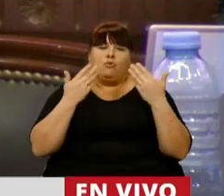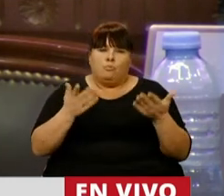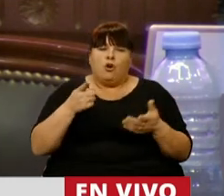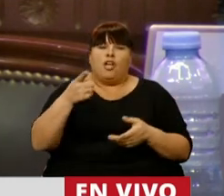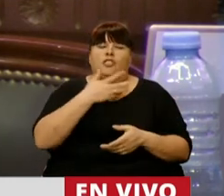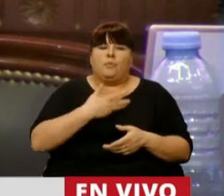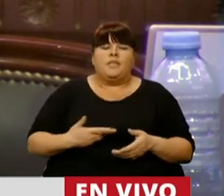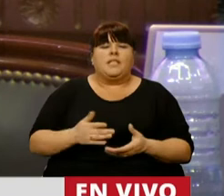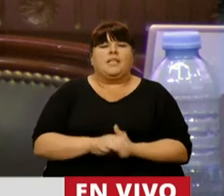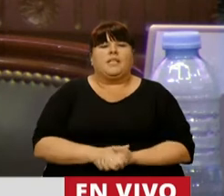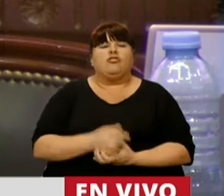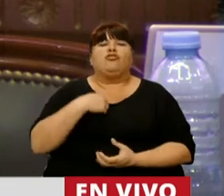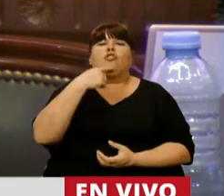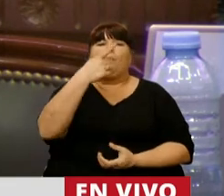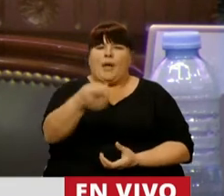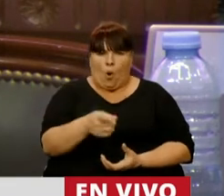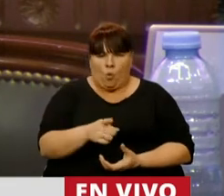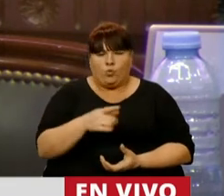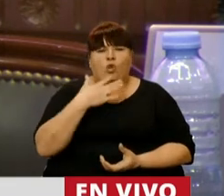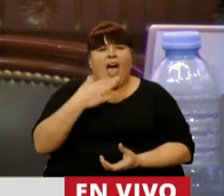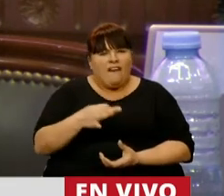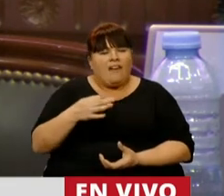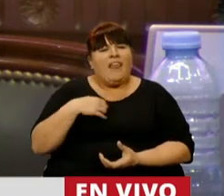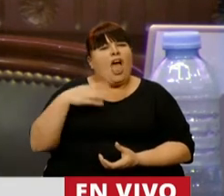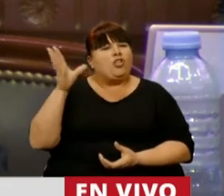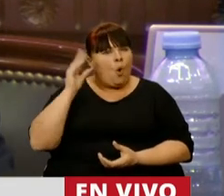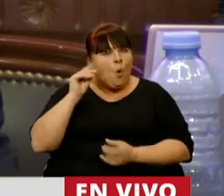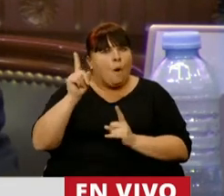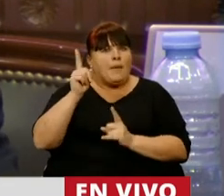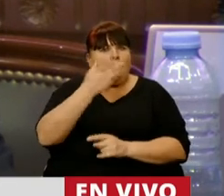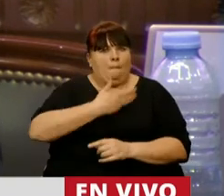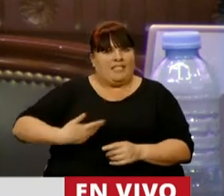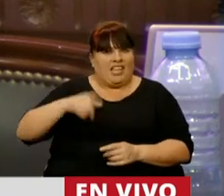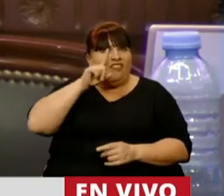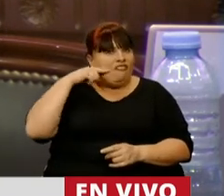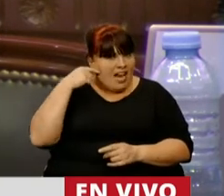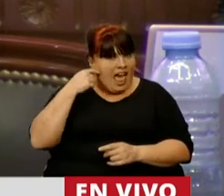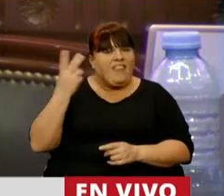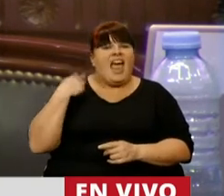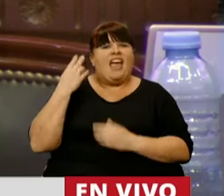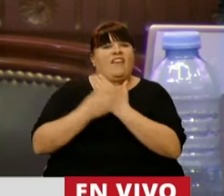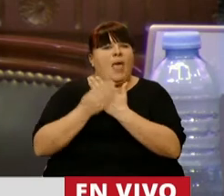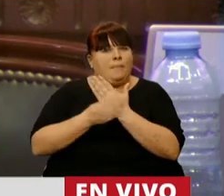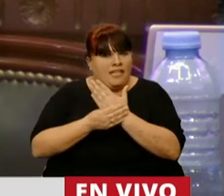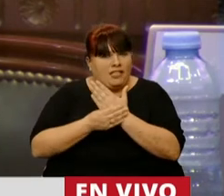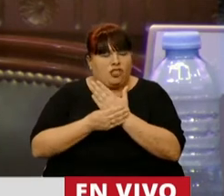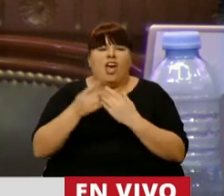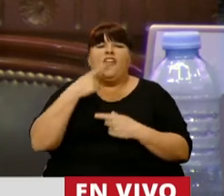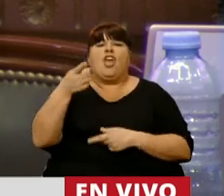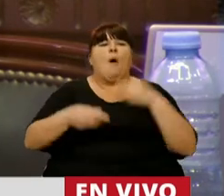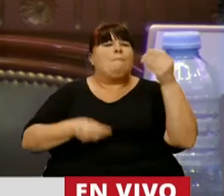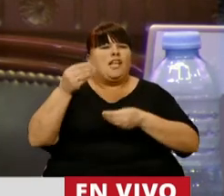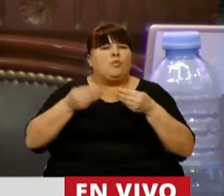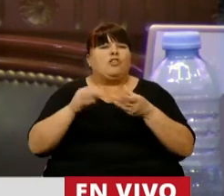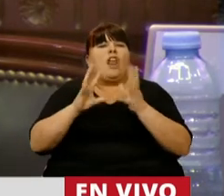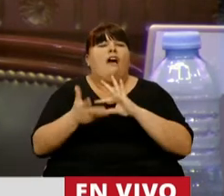señor presidente, le pregunto, y la verdad que lo hemos escuchado al mismo presidente de la Nación y a su jefe de gabinete, diciendo que este